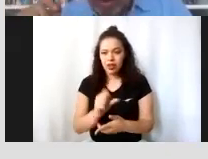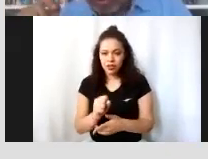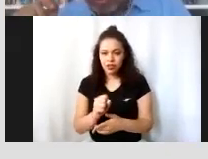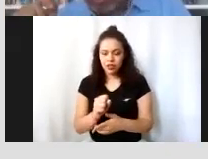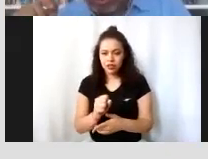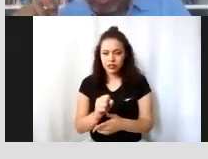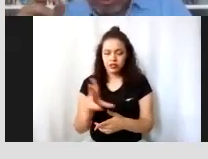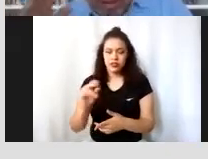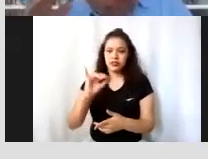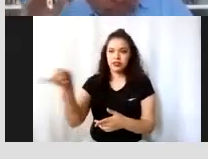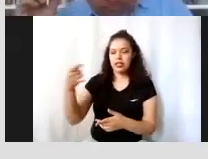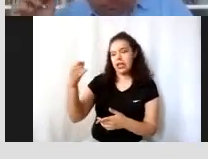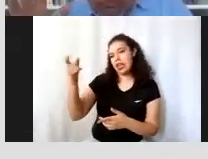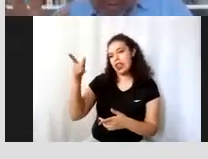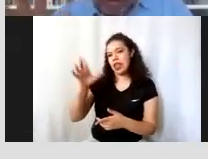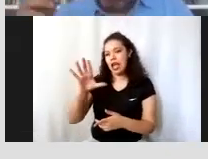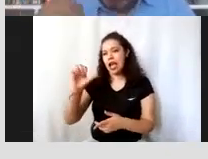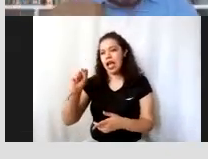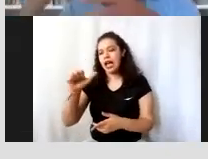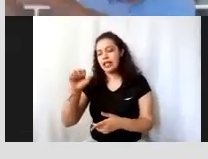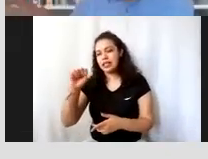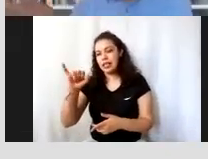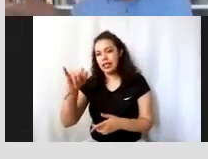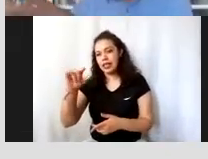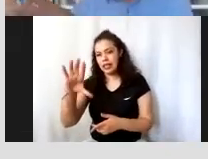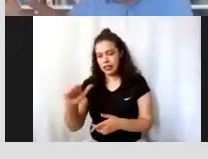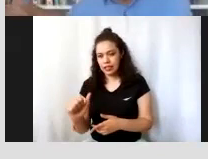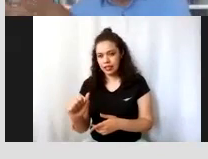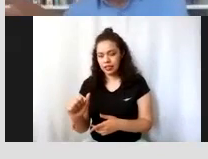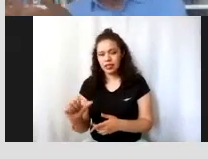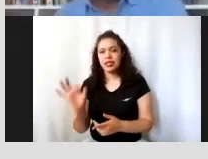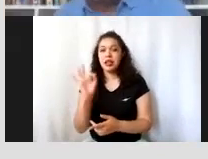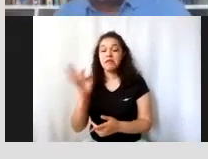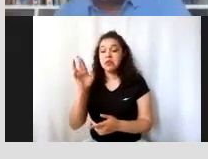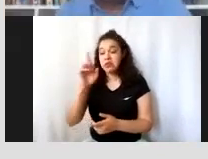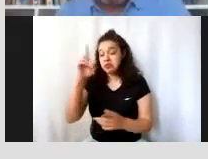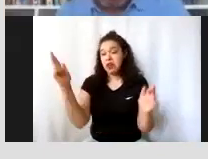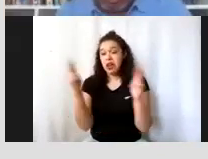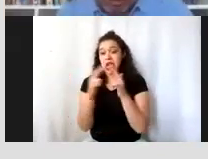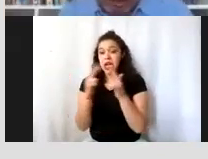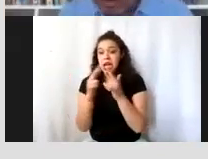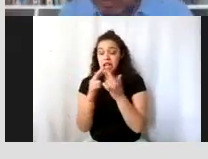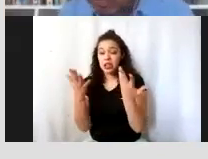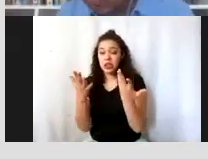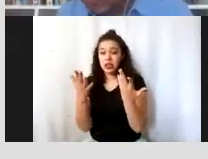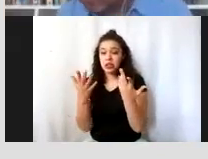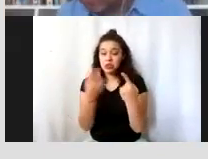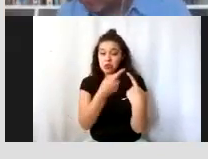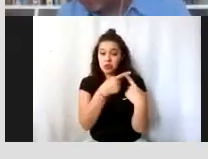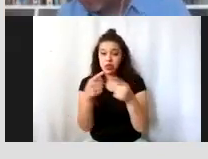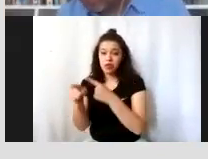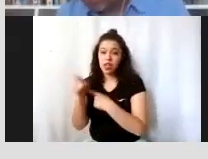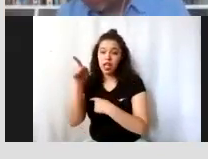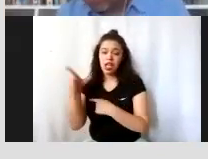persona asiática, ¿no? Que no tenga, que igual profese alguna religión de las que se practican en